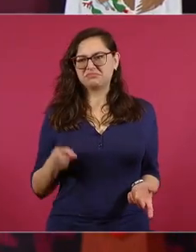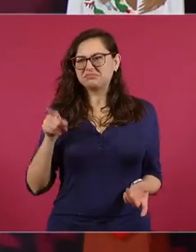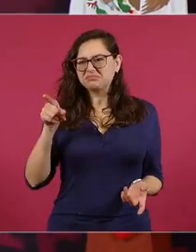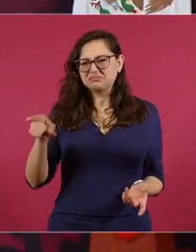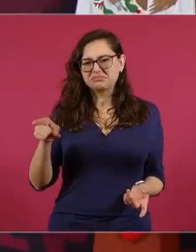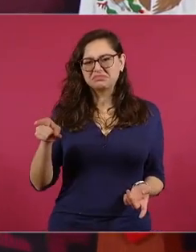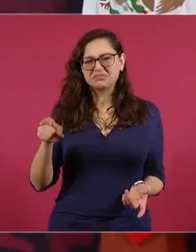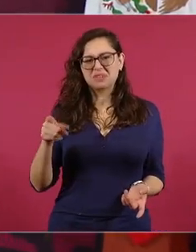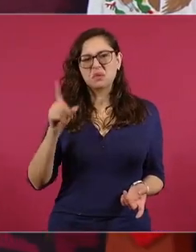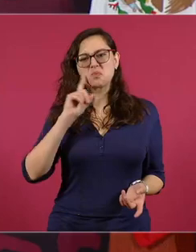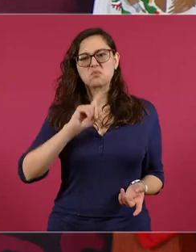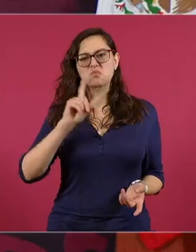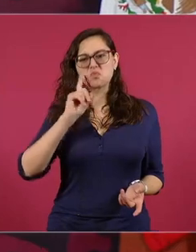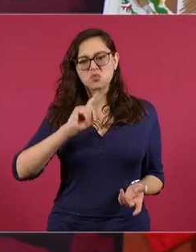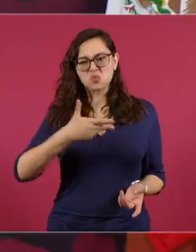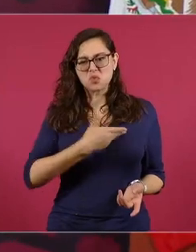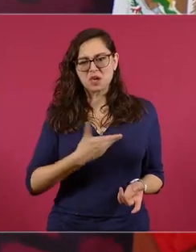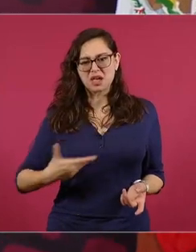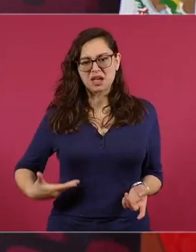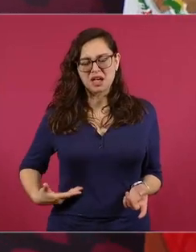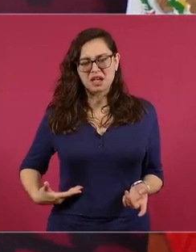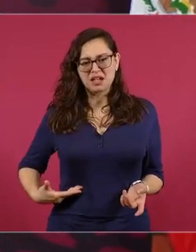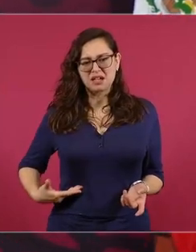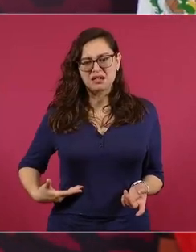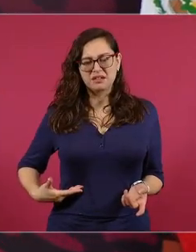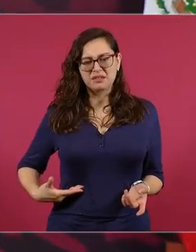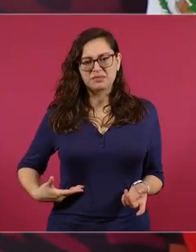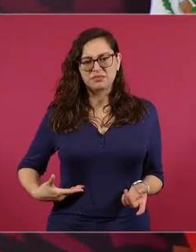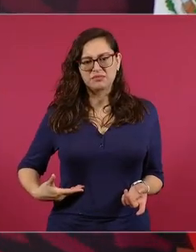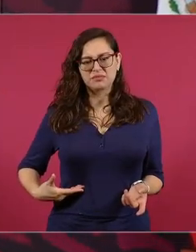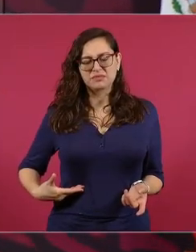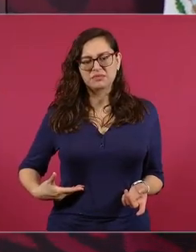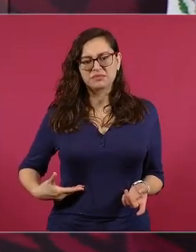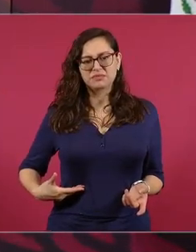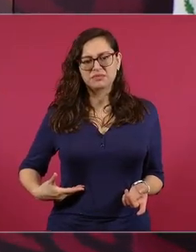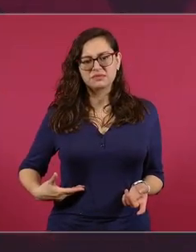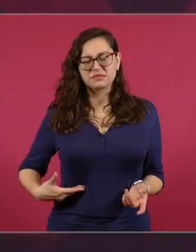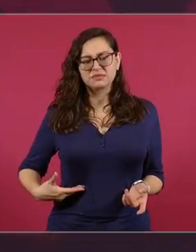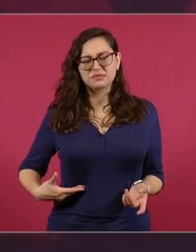a